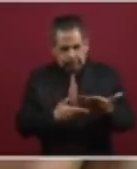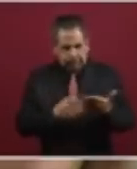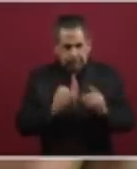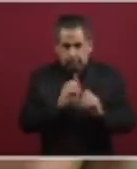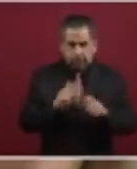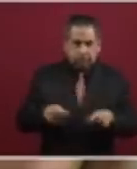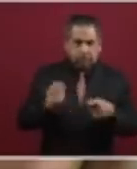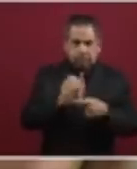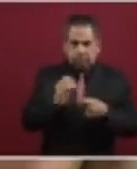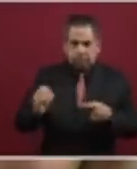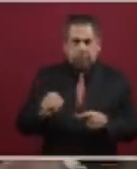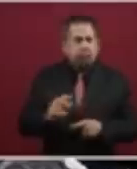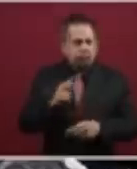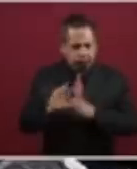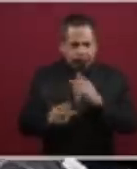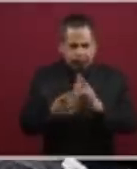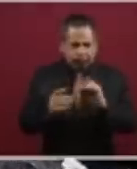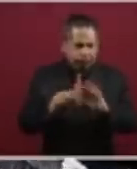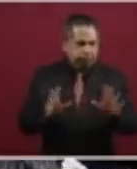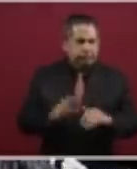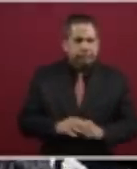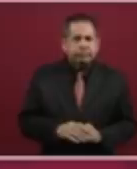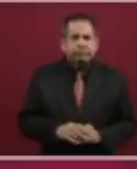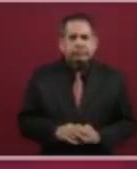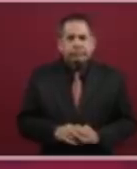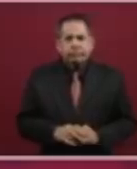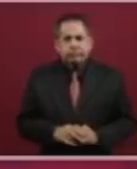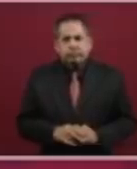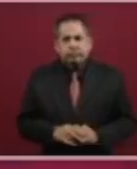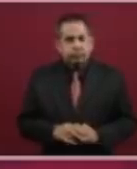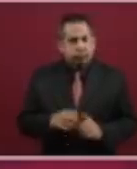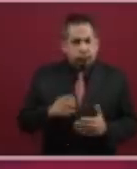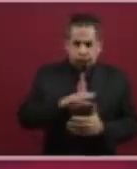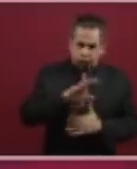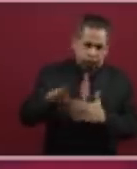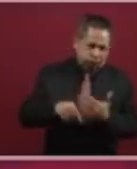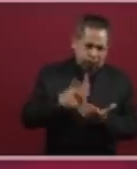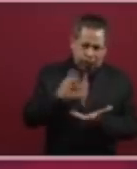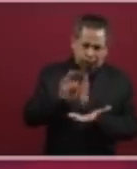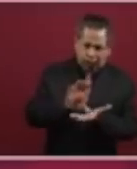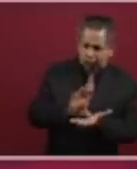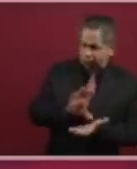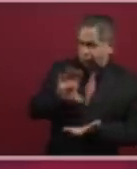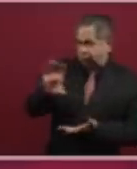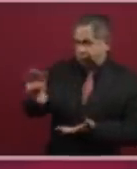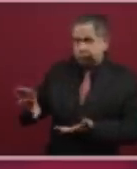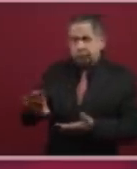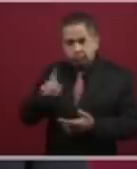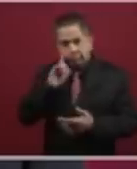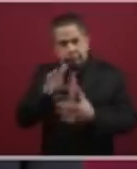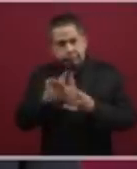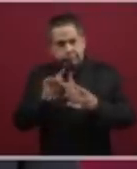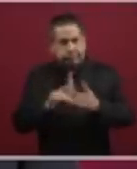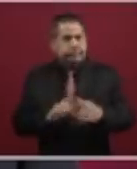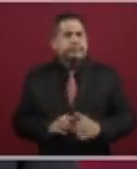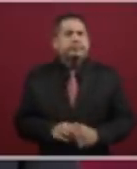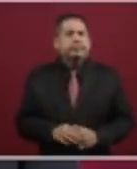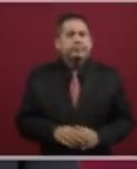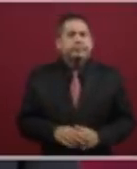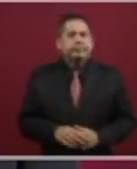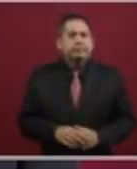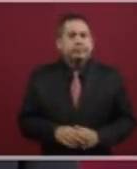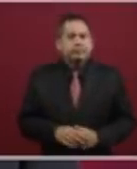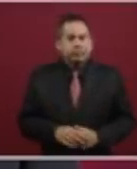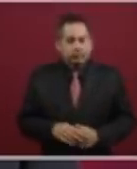entrega. Hay que aclararlo. Se están transfiriendo todos los fondos. Miren,